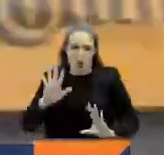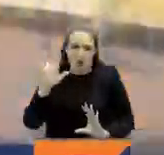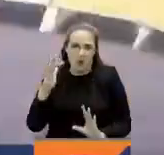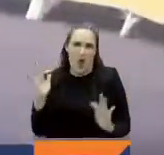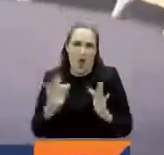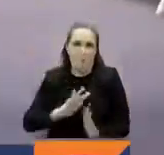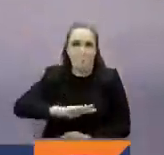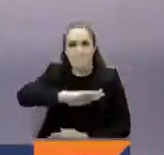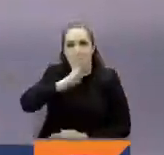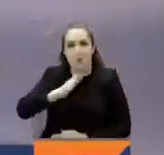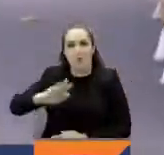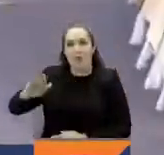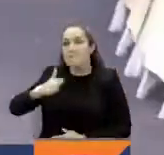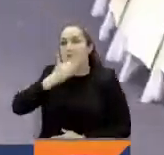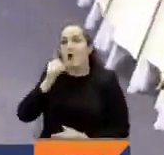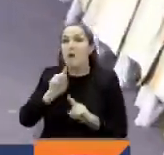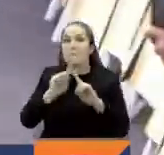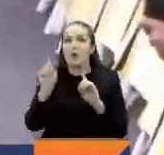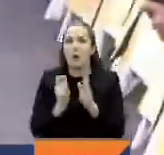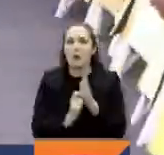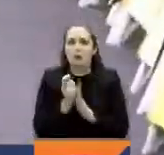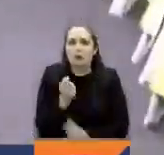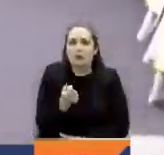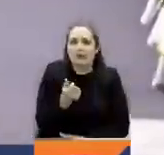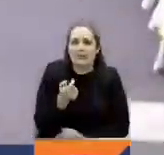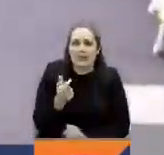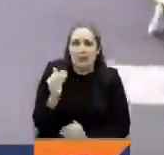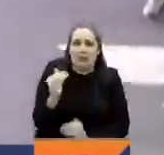apenas 6 puntos sobre van Aert.